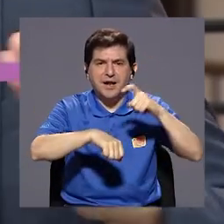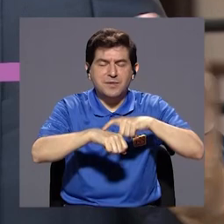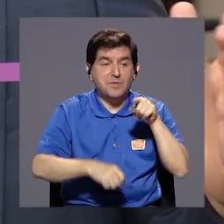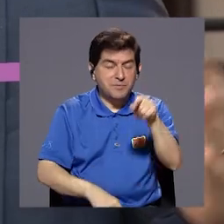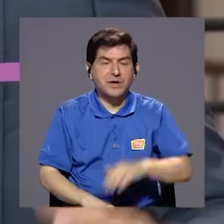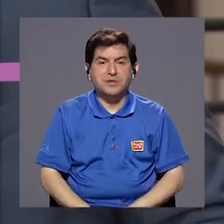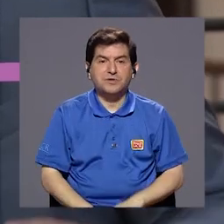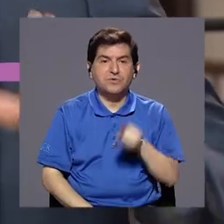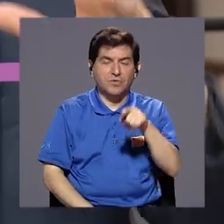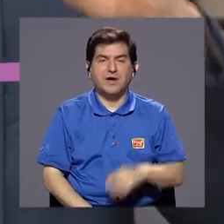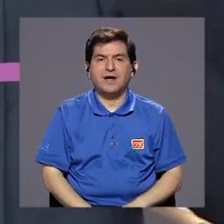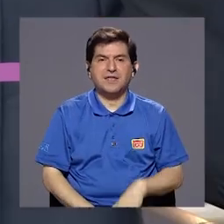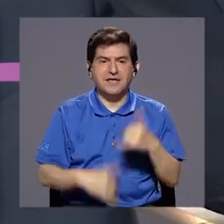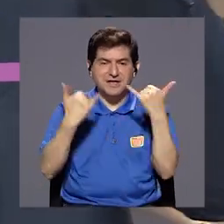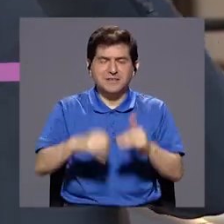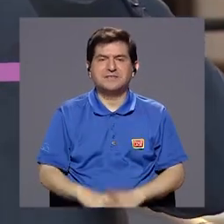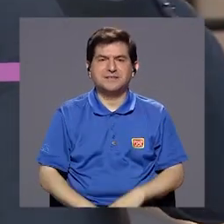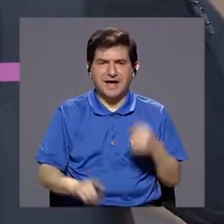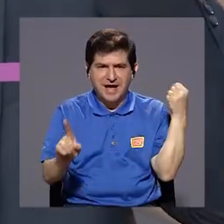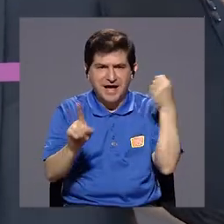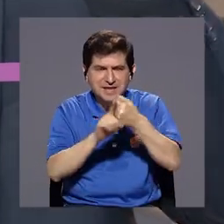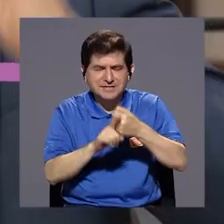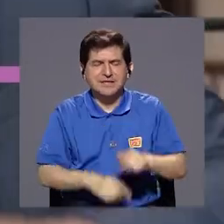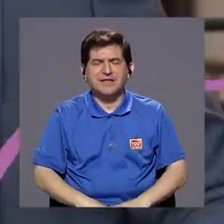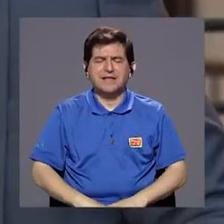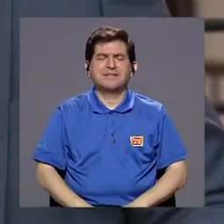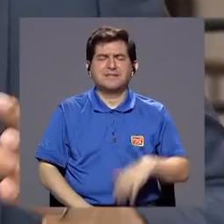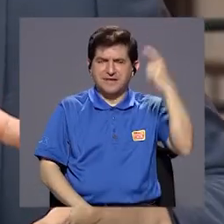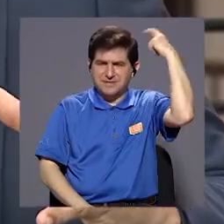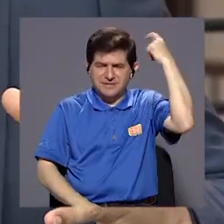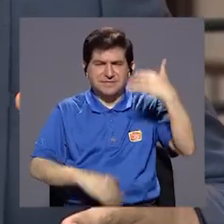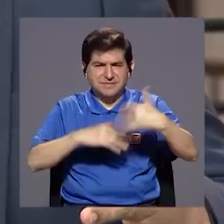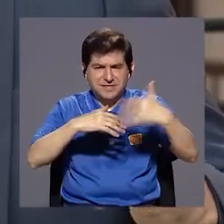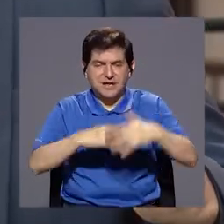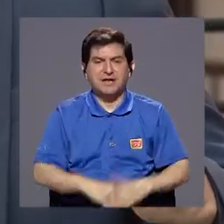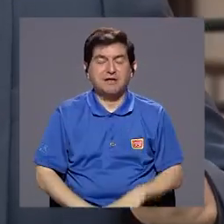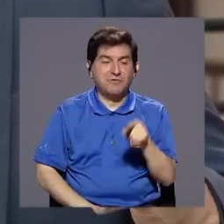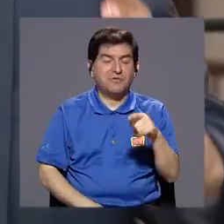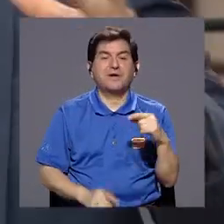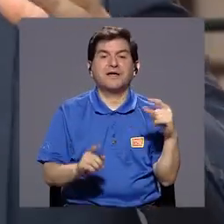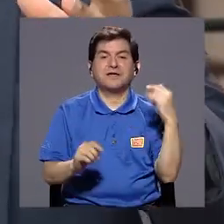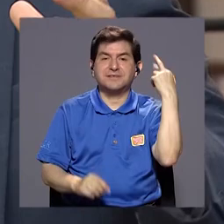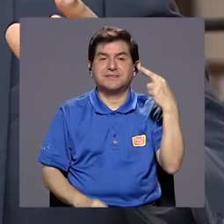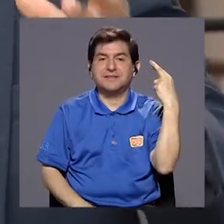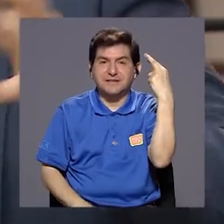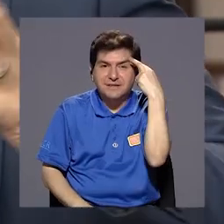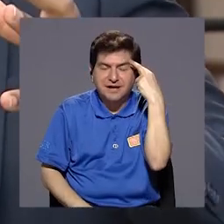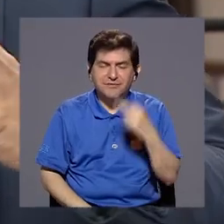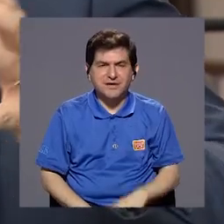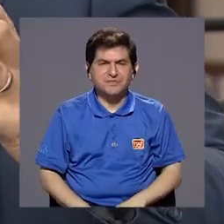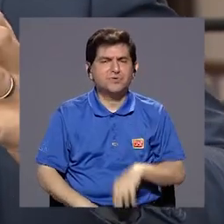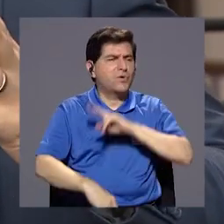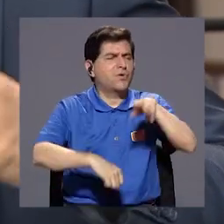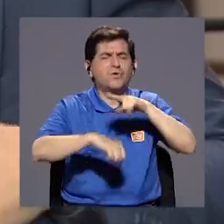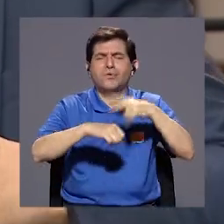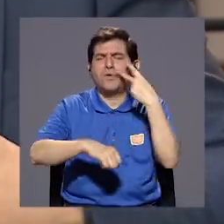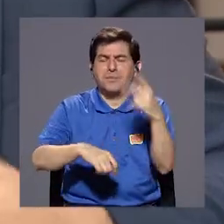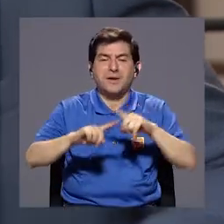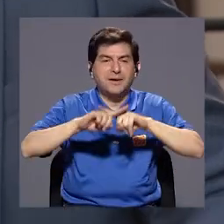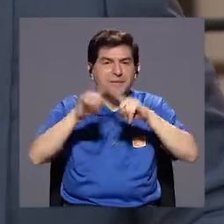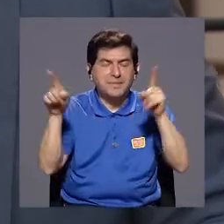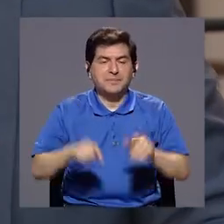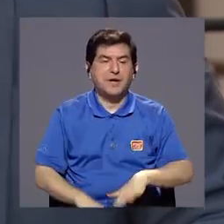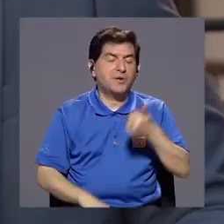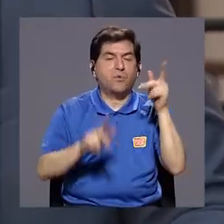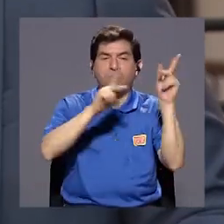haciendo un infarto cerebral, sobre todo el territorio de una arteria que se llama la cerebral media. Por eso se acuñan como los términos y los signos más frecuentes. Pero